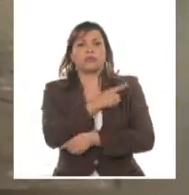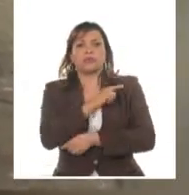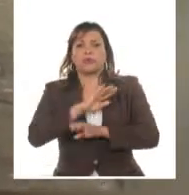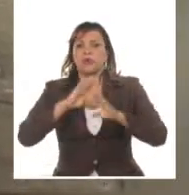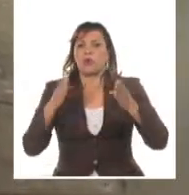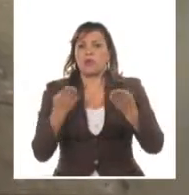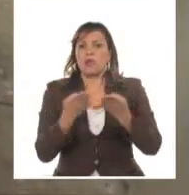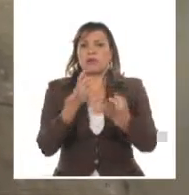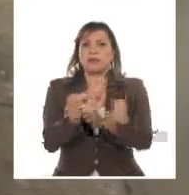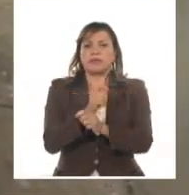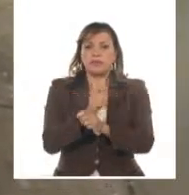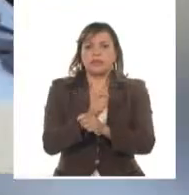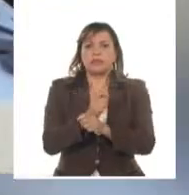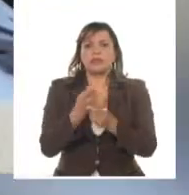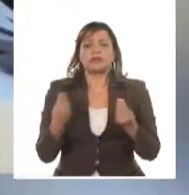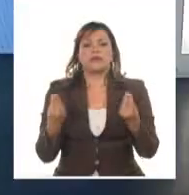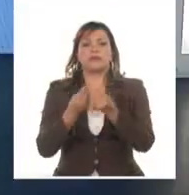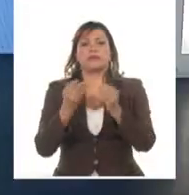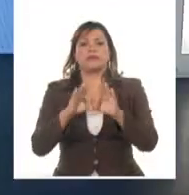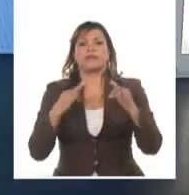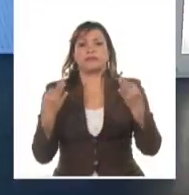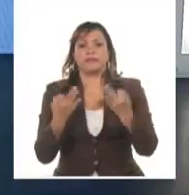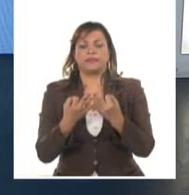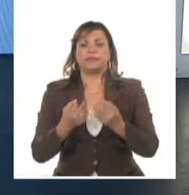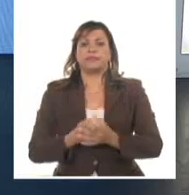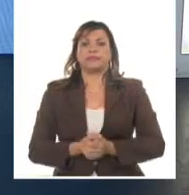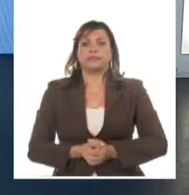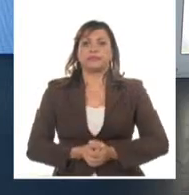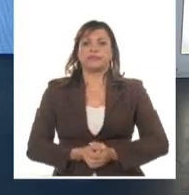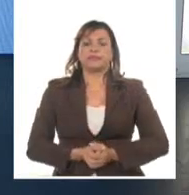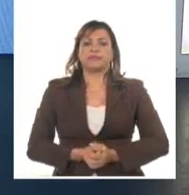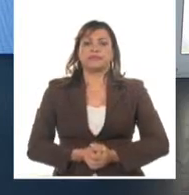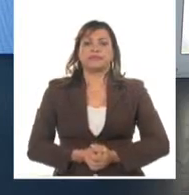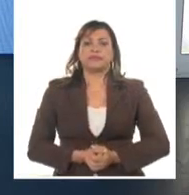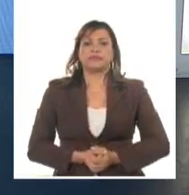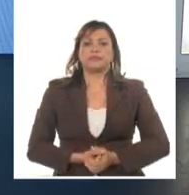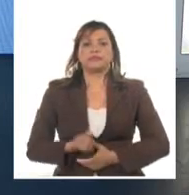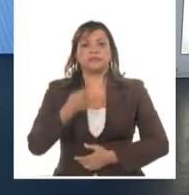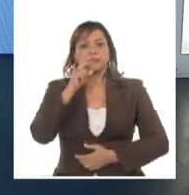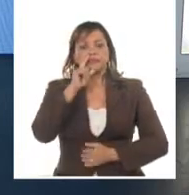familiares y público en general. Así despedimos las breves en el Estelar.